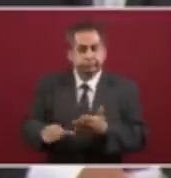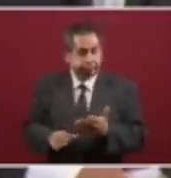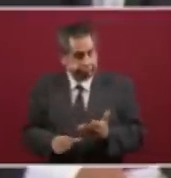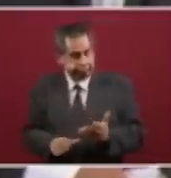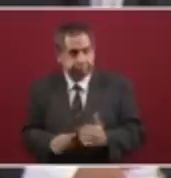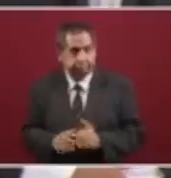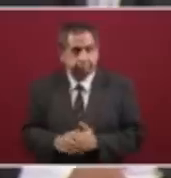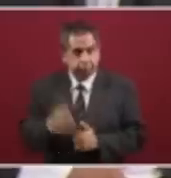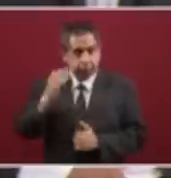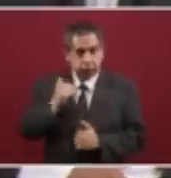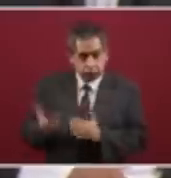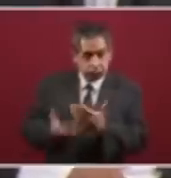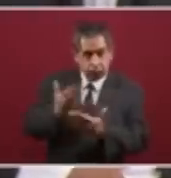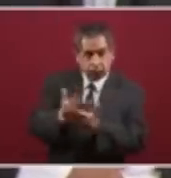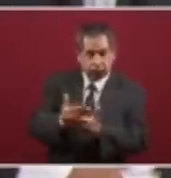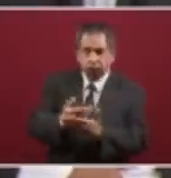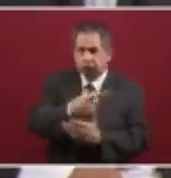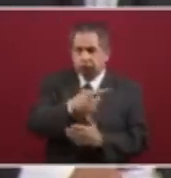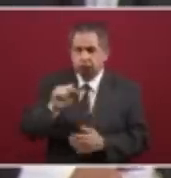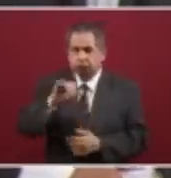lo que se proponía